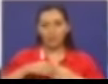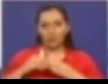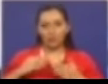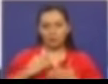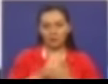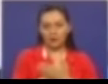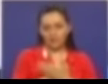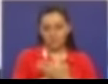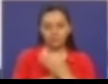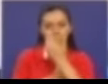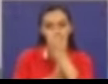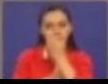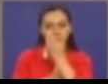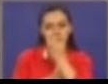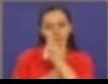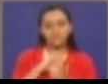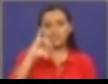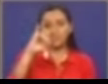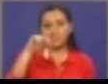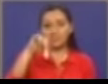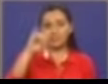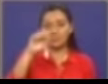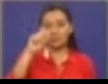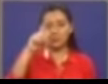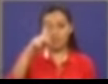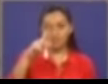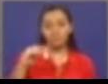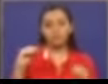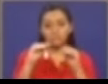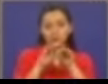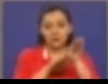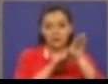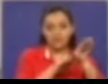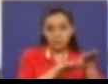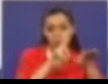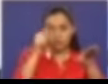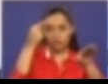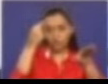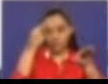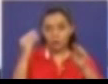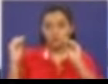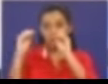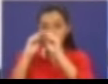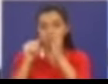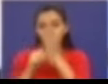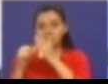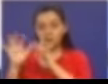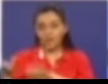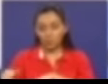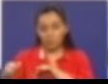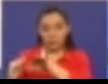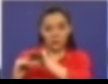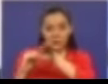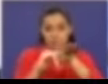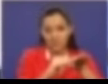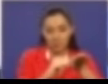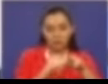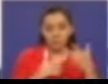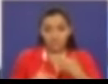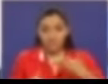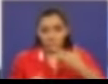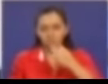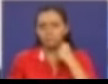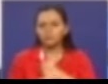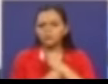aproximadamente. El INIAP, con el respaldo del Gobierno Nacional, del Ministerio de Agricultura, está trabajando día a